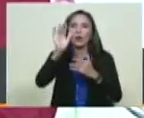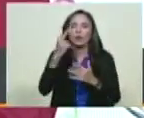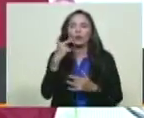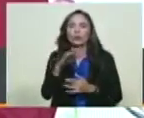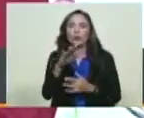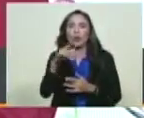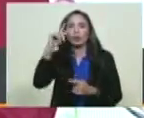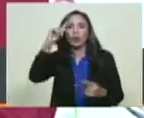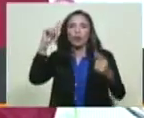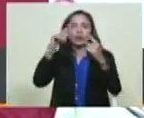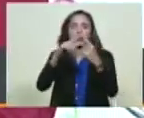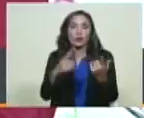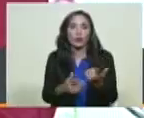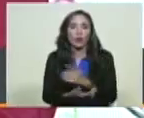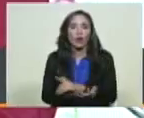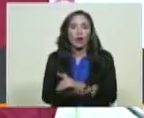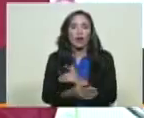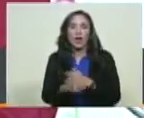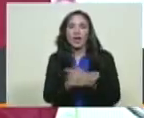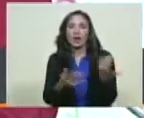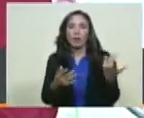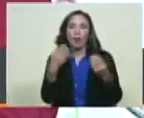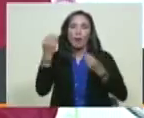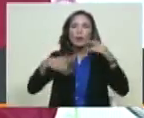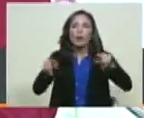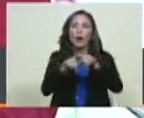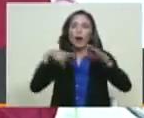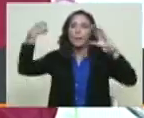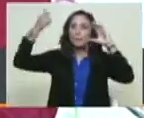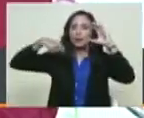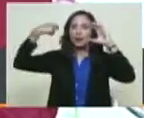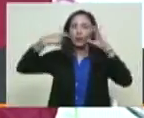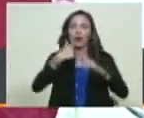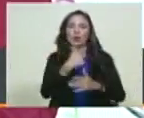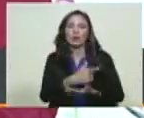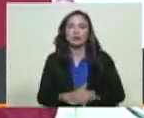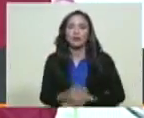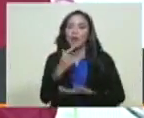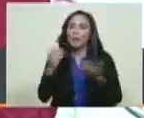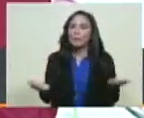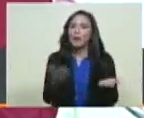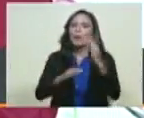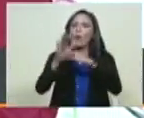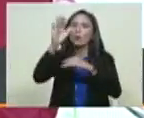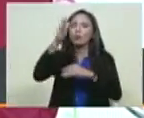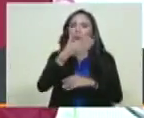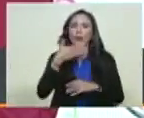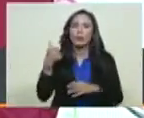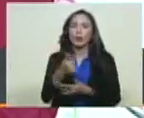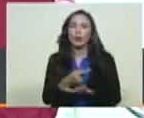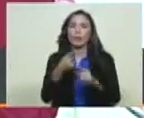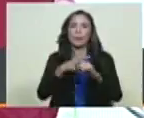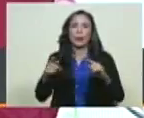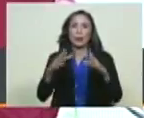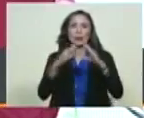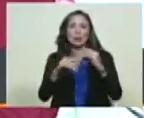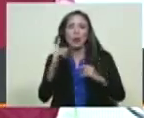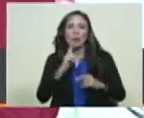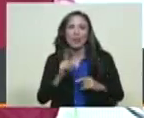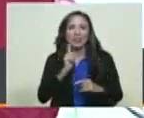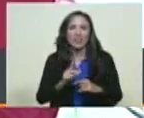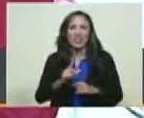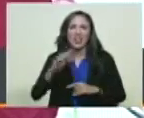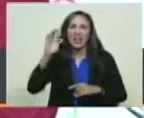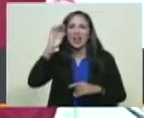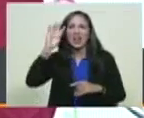como en las películas qué le dicen a uno aristóbulo vamos a vivir el futuro y se imaginan un